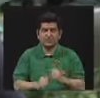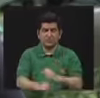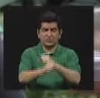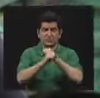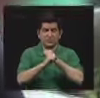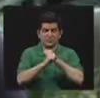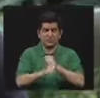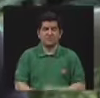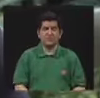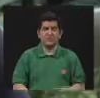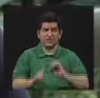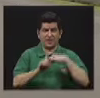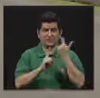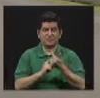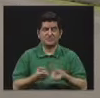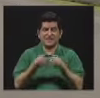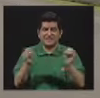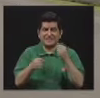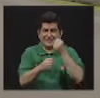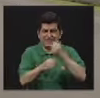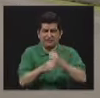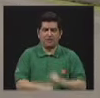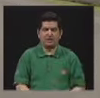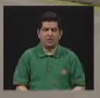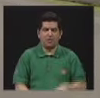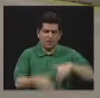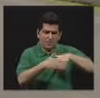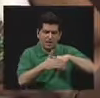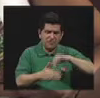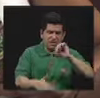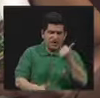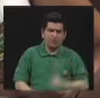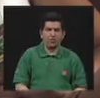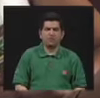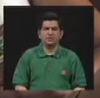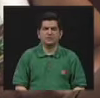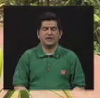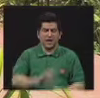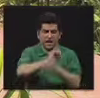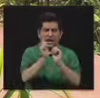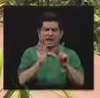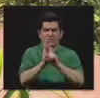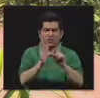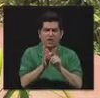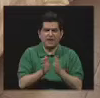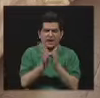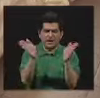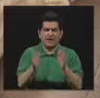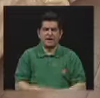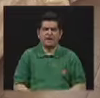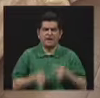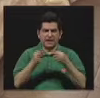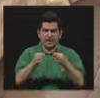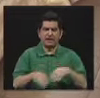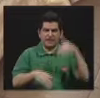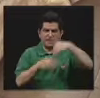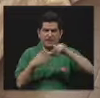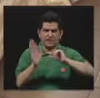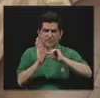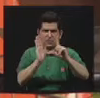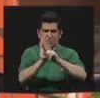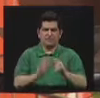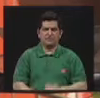de desempleo, etcétera, ¿verdad? Otro obstáculo que ven los hoteleros es el proyecto de reforma a la Ley General de Turismo, que se encuentra en la corriente